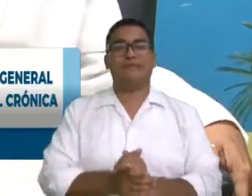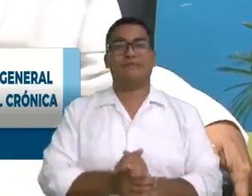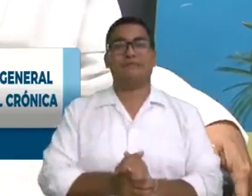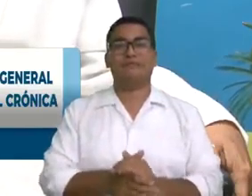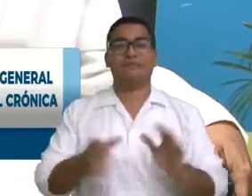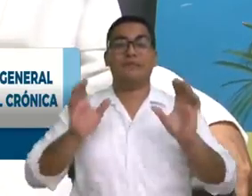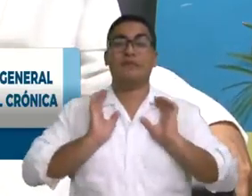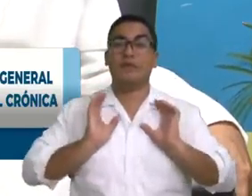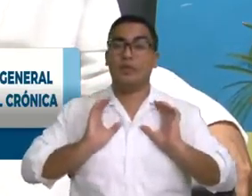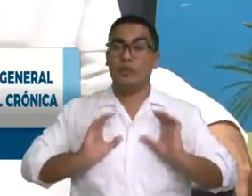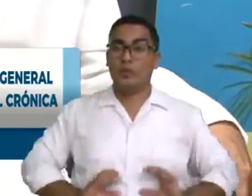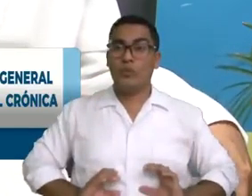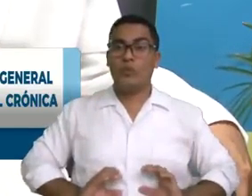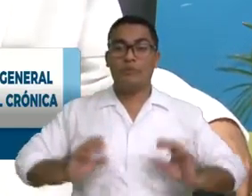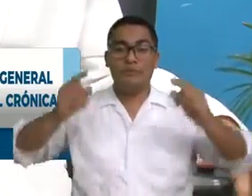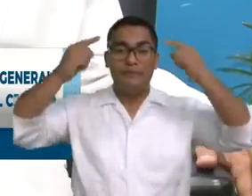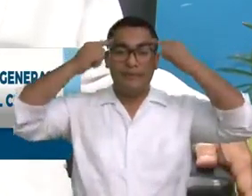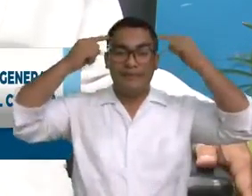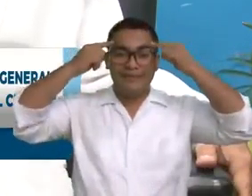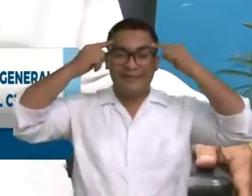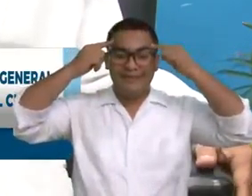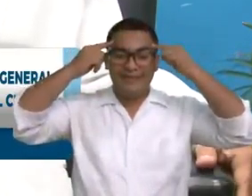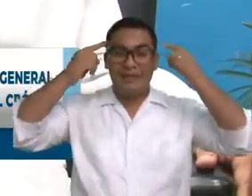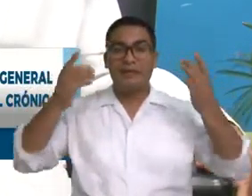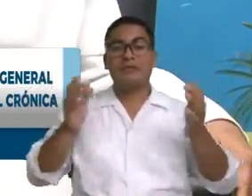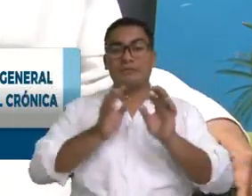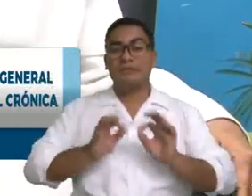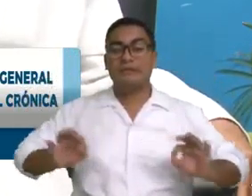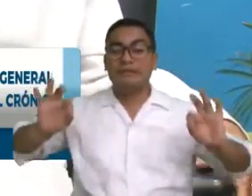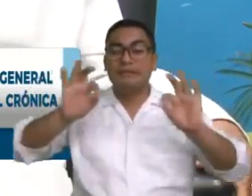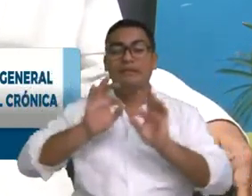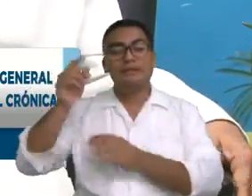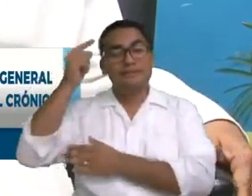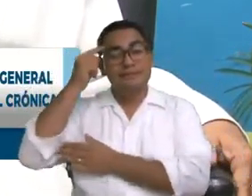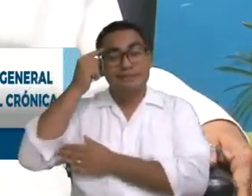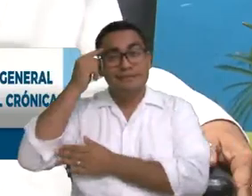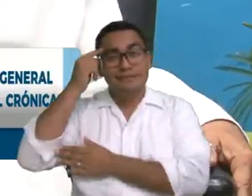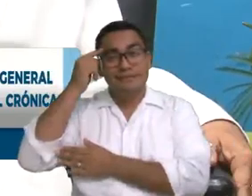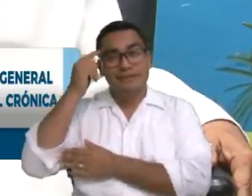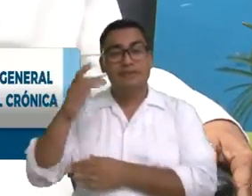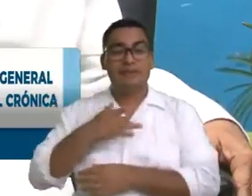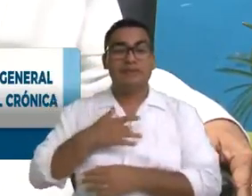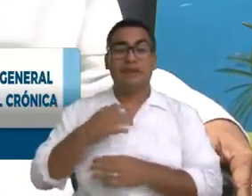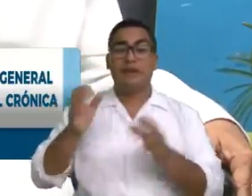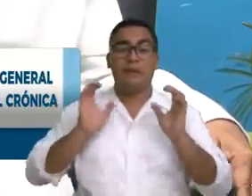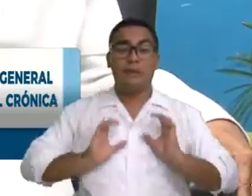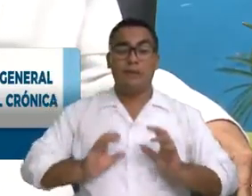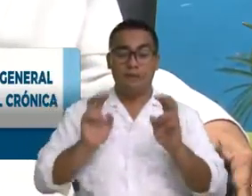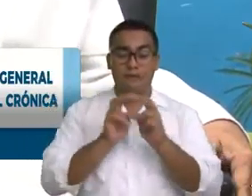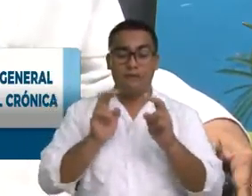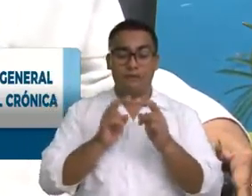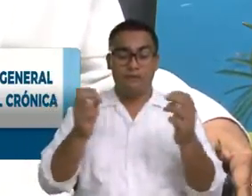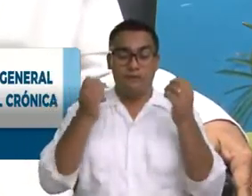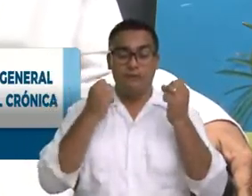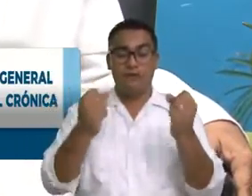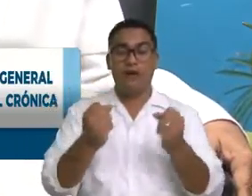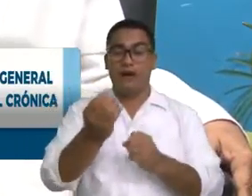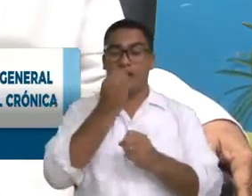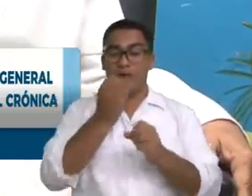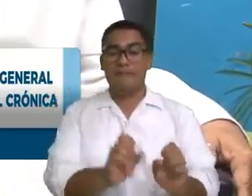el cuerpo, la mente piensa y entonces se necesita entrar con calorías y energía en el cuerpo, en el